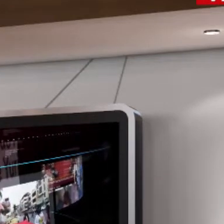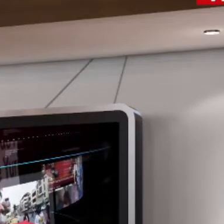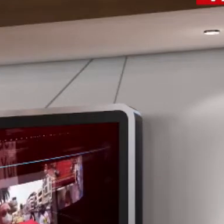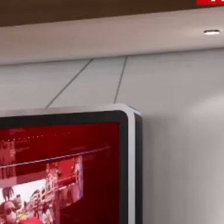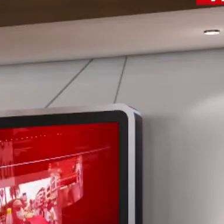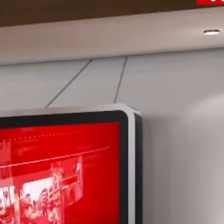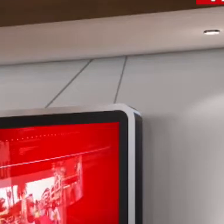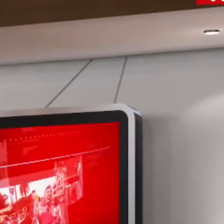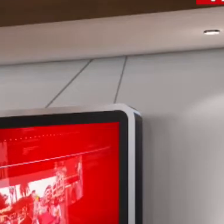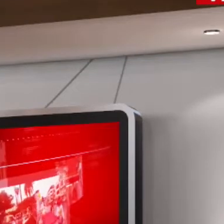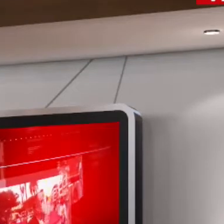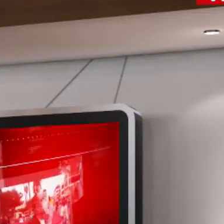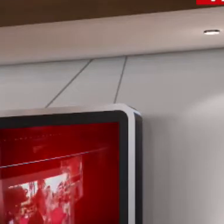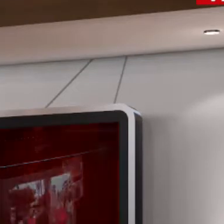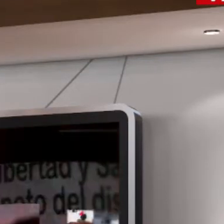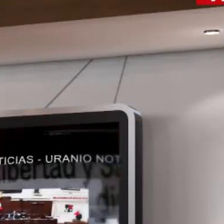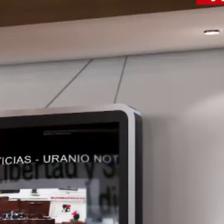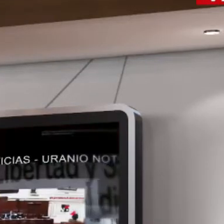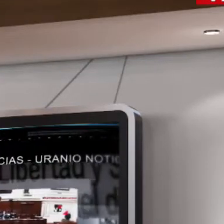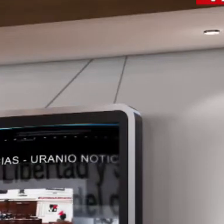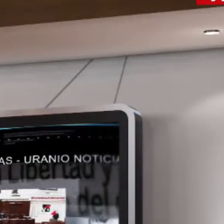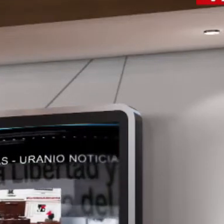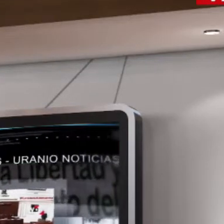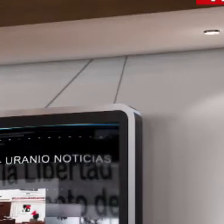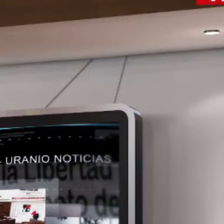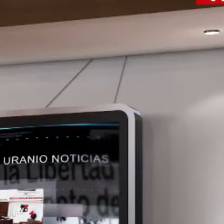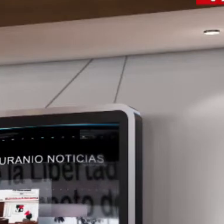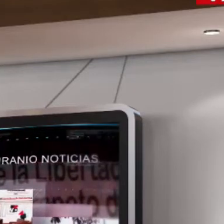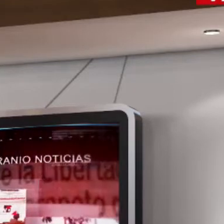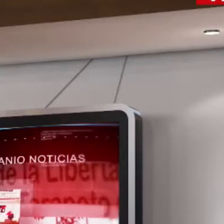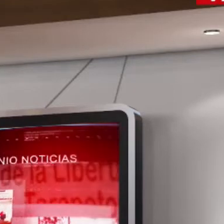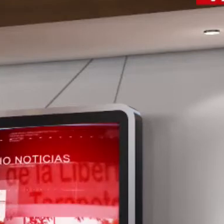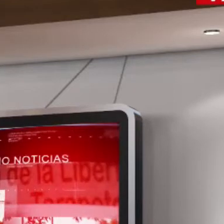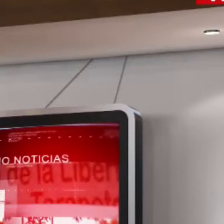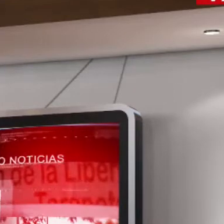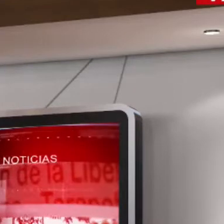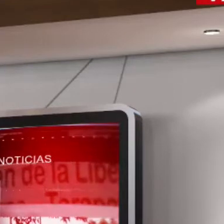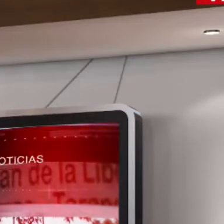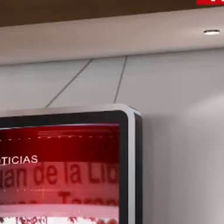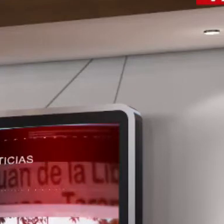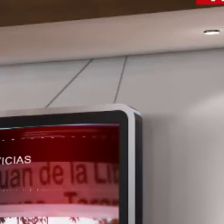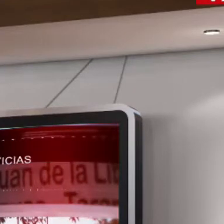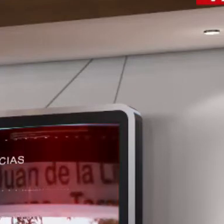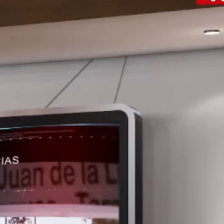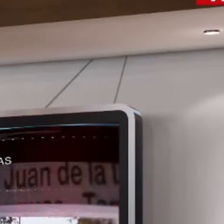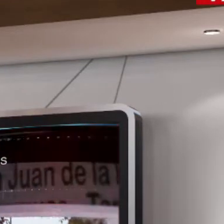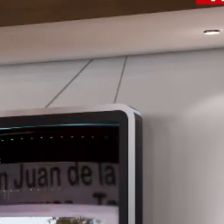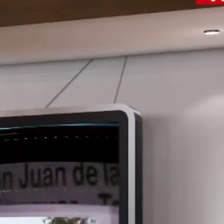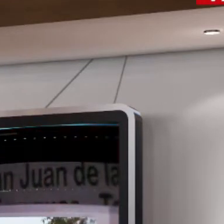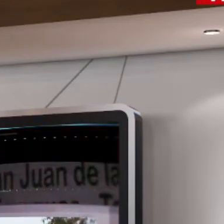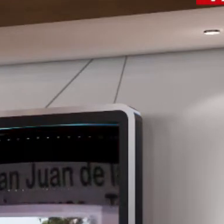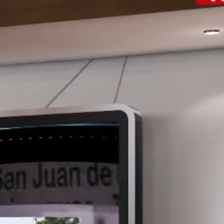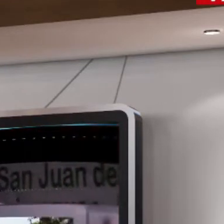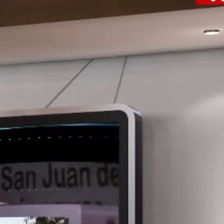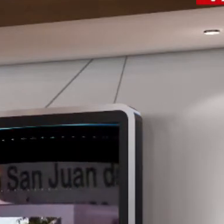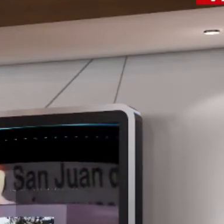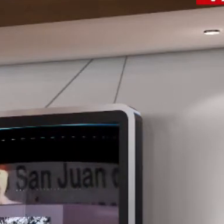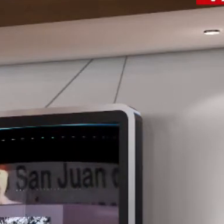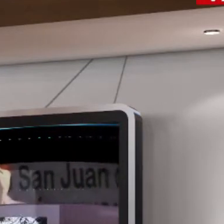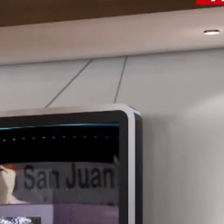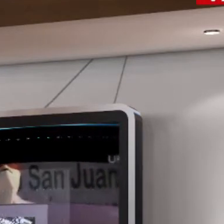no tienen posibilidades económicas. Nosotros le hemos dado nuestro apoyo legal en forma gratuita. Bueno, durante el tiempo